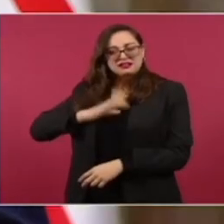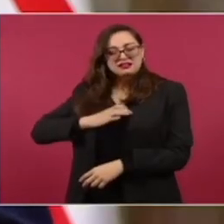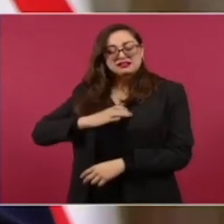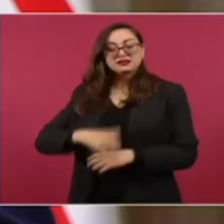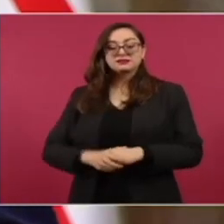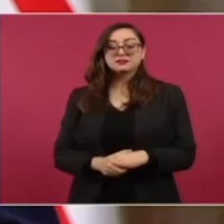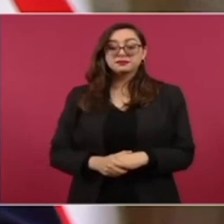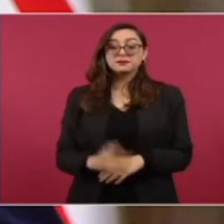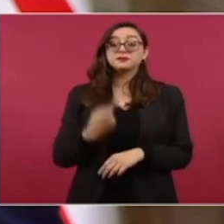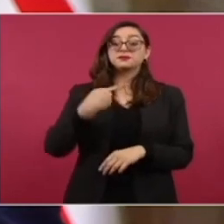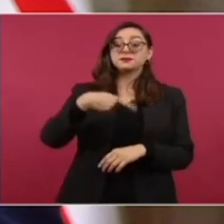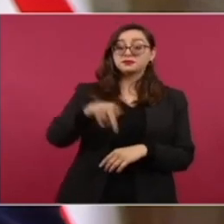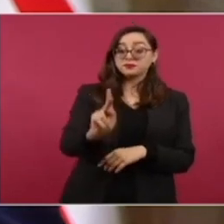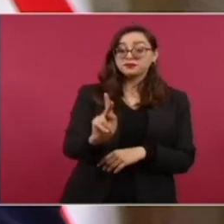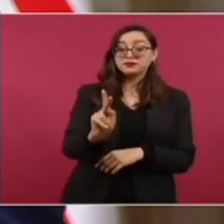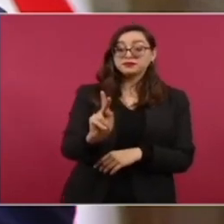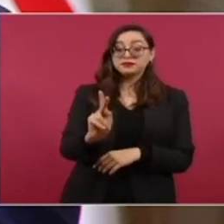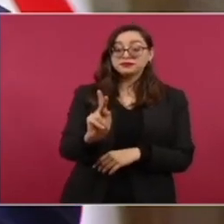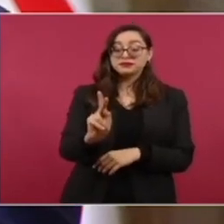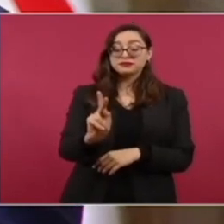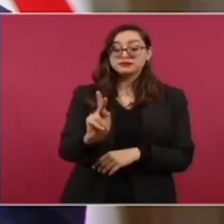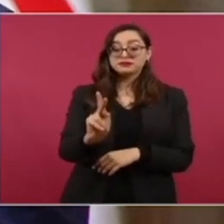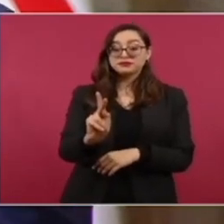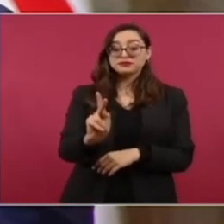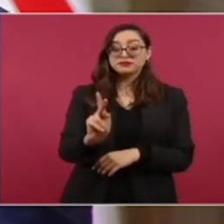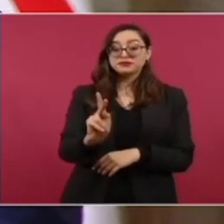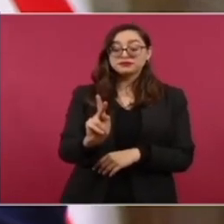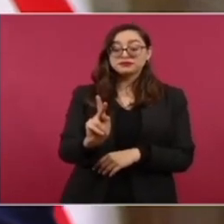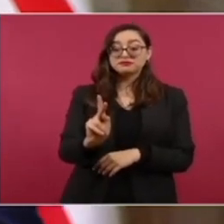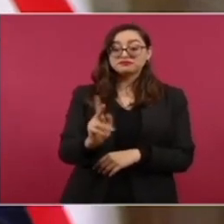Sin embargo, por